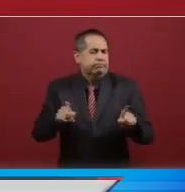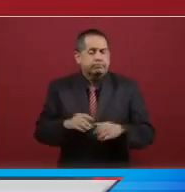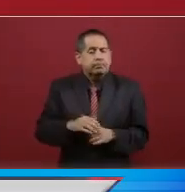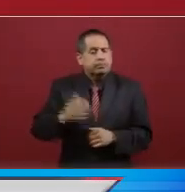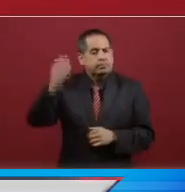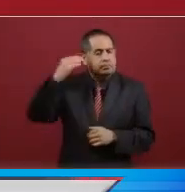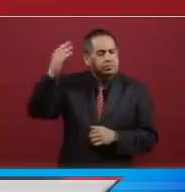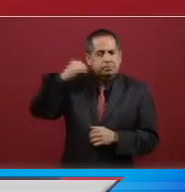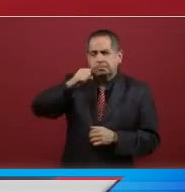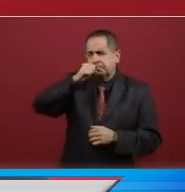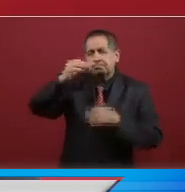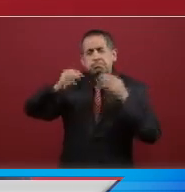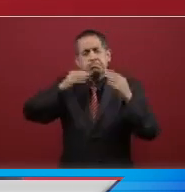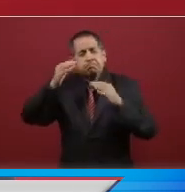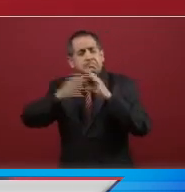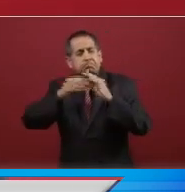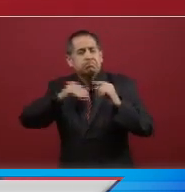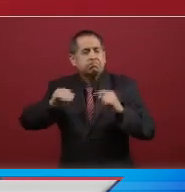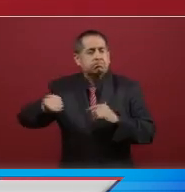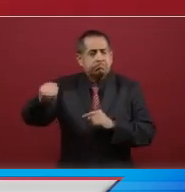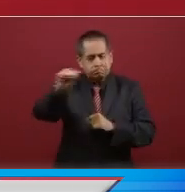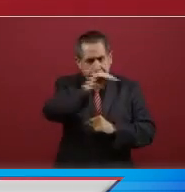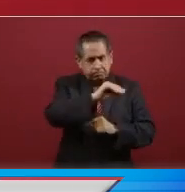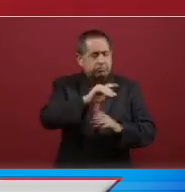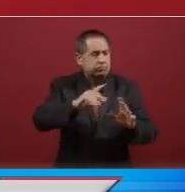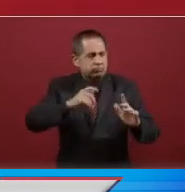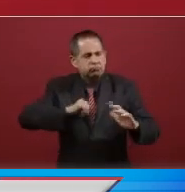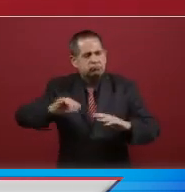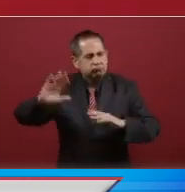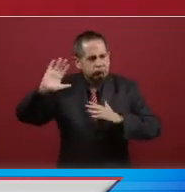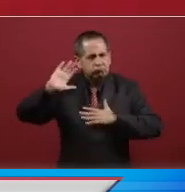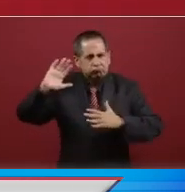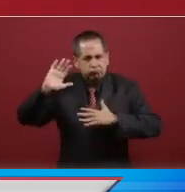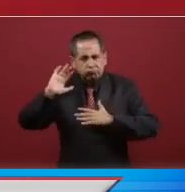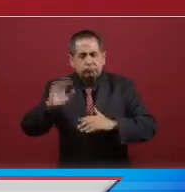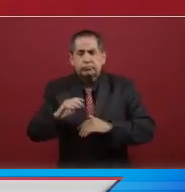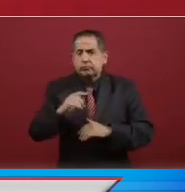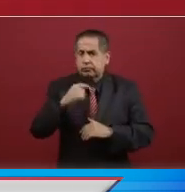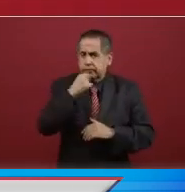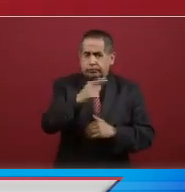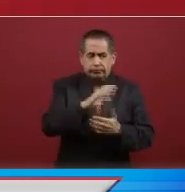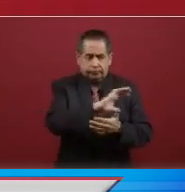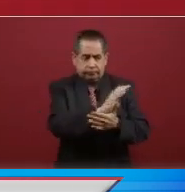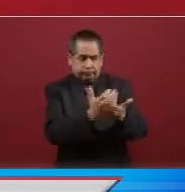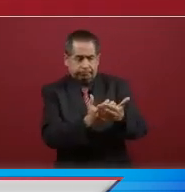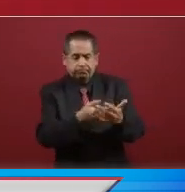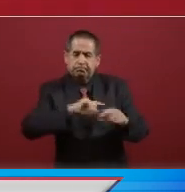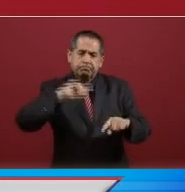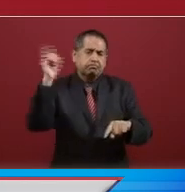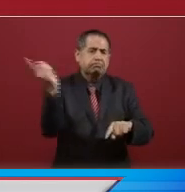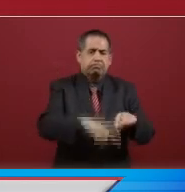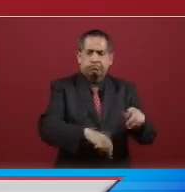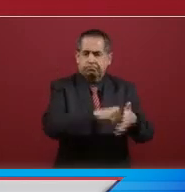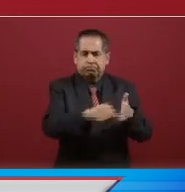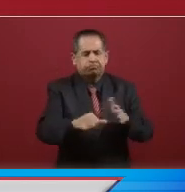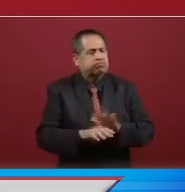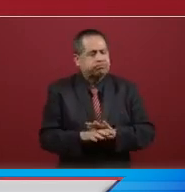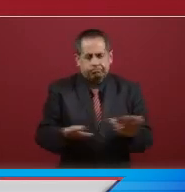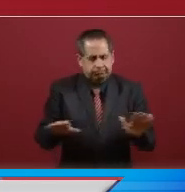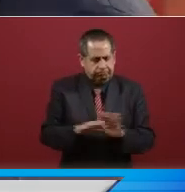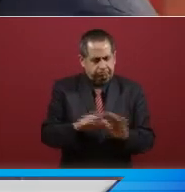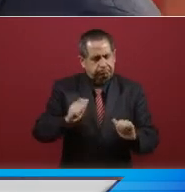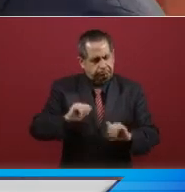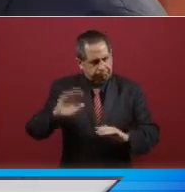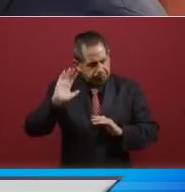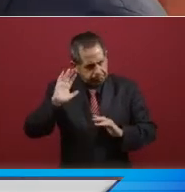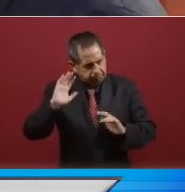Concesiones mineras. Yo hice el compromiso de que no se iban a revocar las concesiones. Se